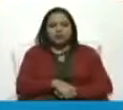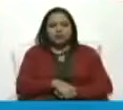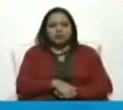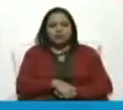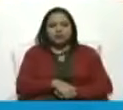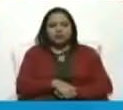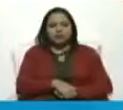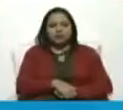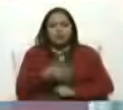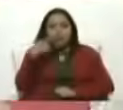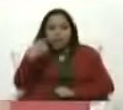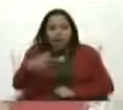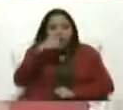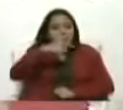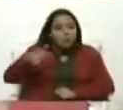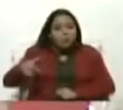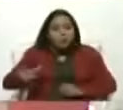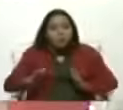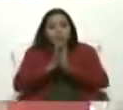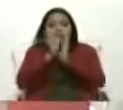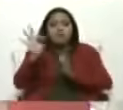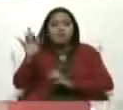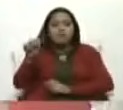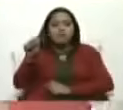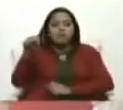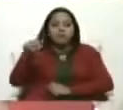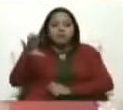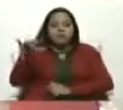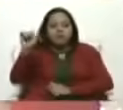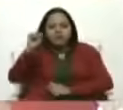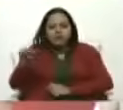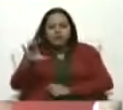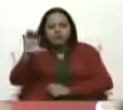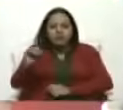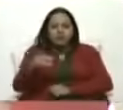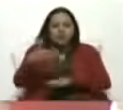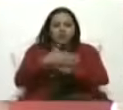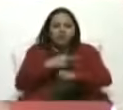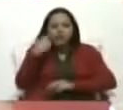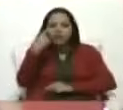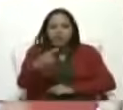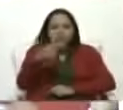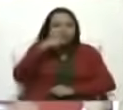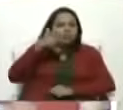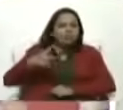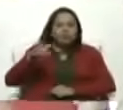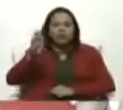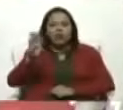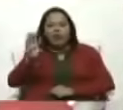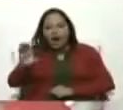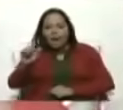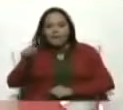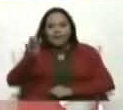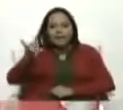Yo le digo al pueblo de San Francisco, de Maracaibo, como le dije al de Cabima: